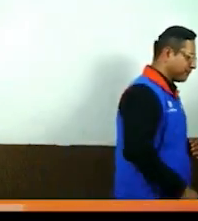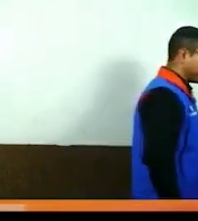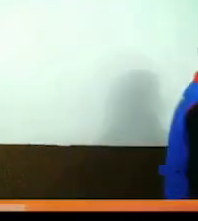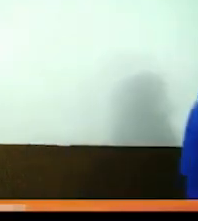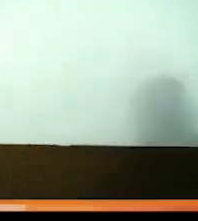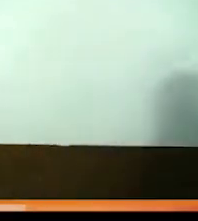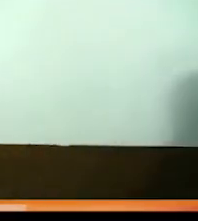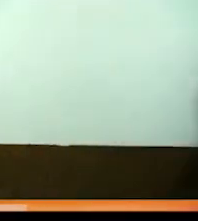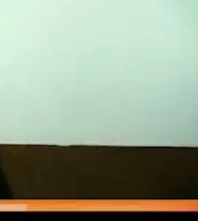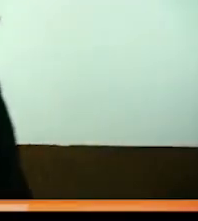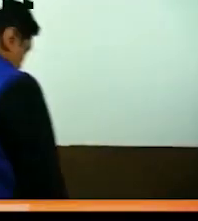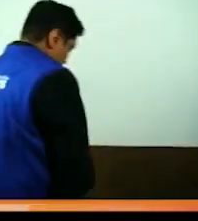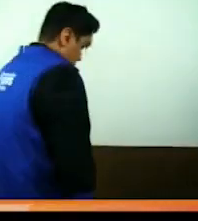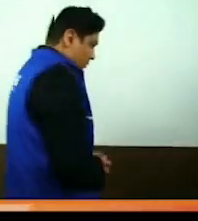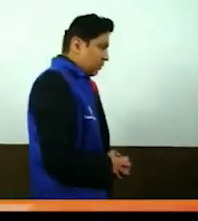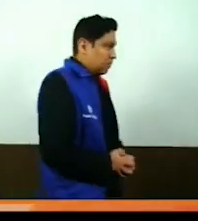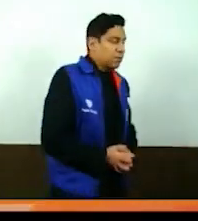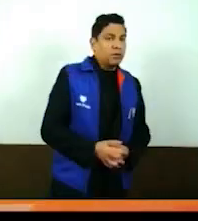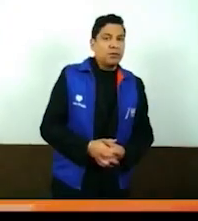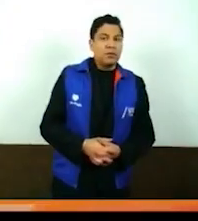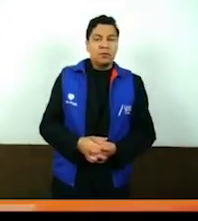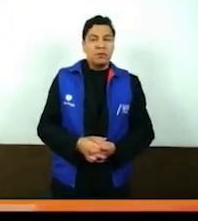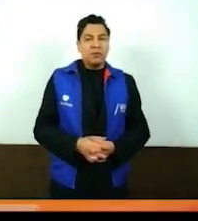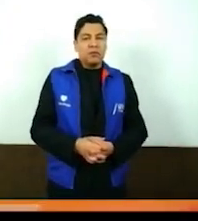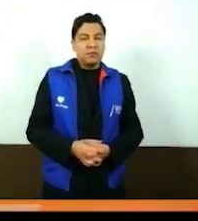Jocelyn Anali Ibarra Mercado.